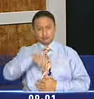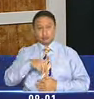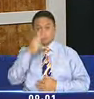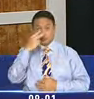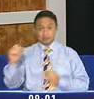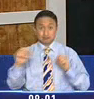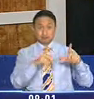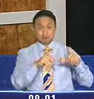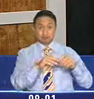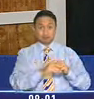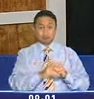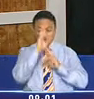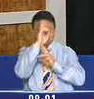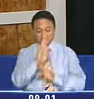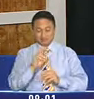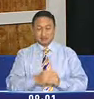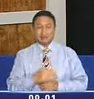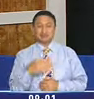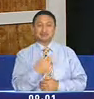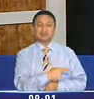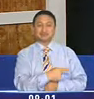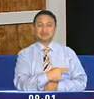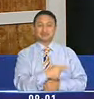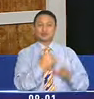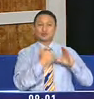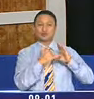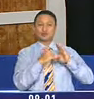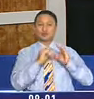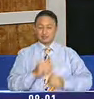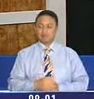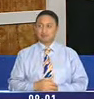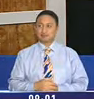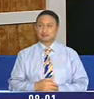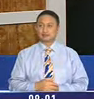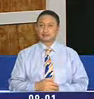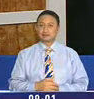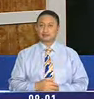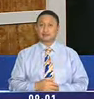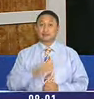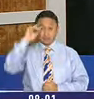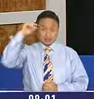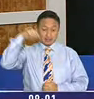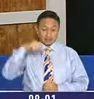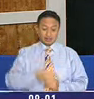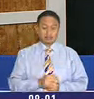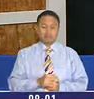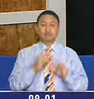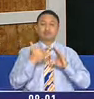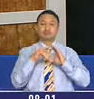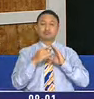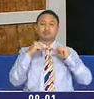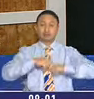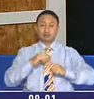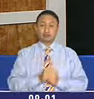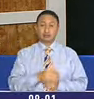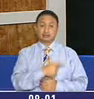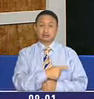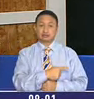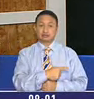pantalla respetuosamente nuestro número. Así es, les recordamos que tienen habilitado nuestro canal de WhatsApp al